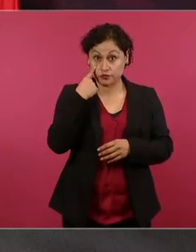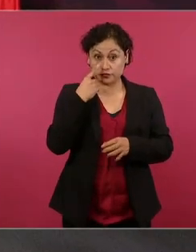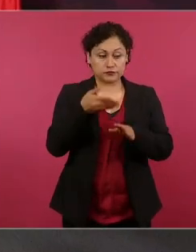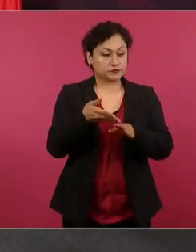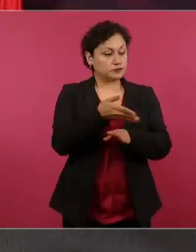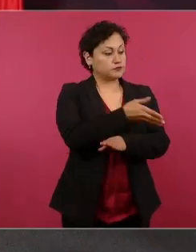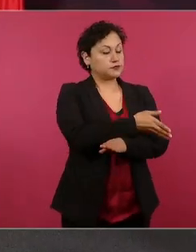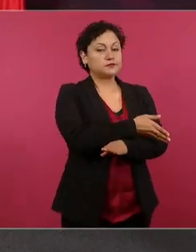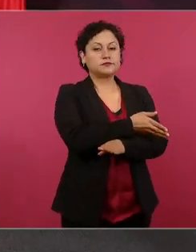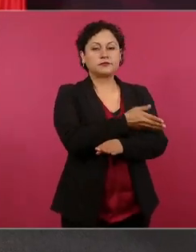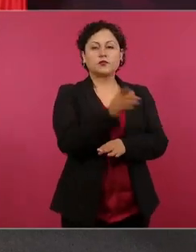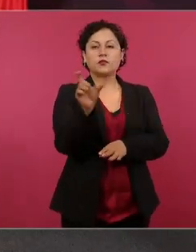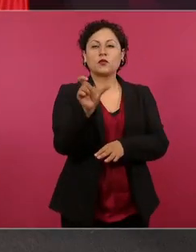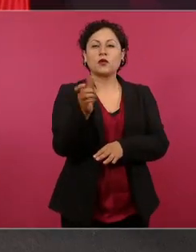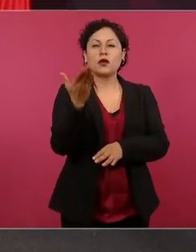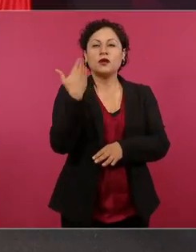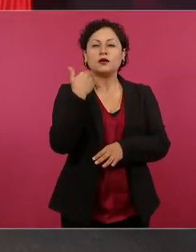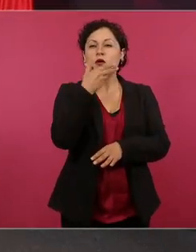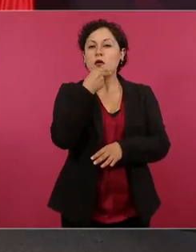Scherer,